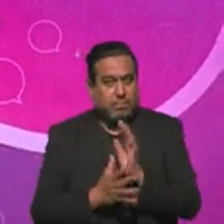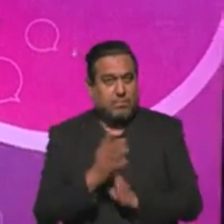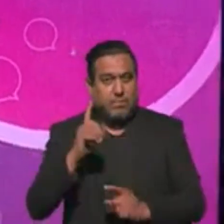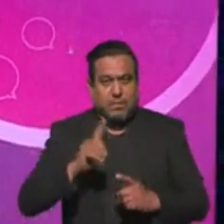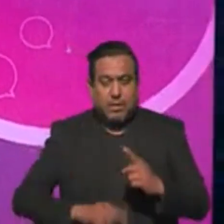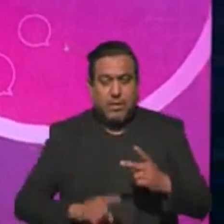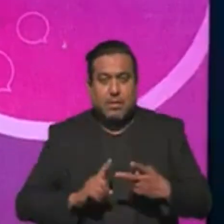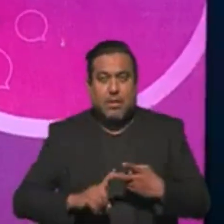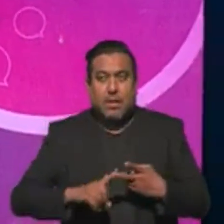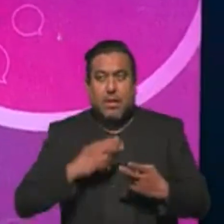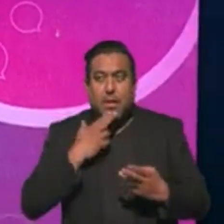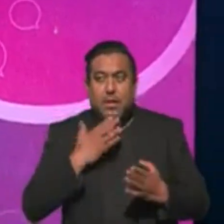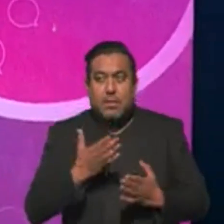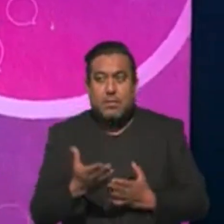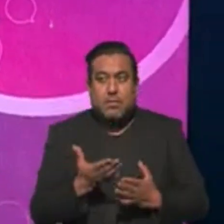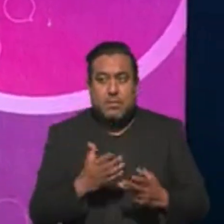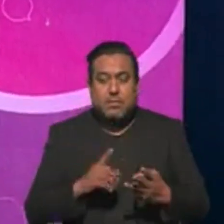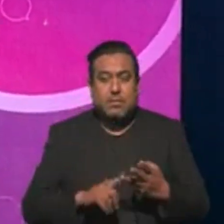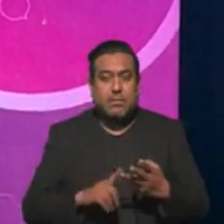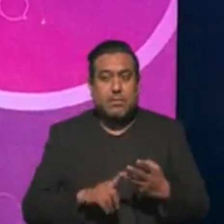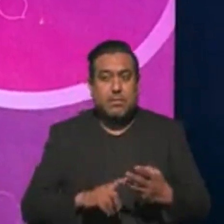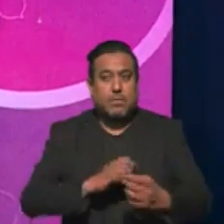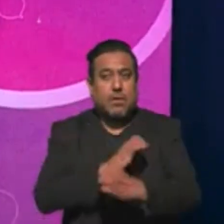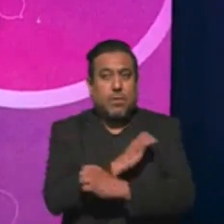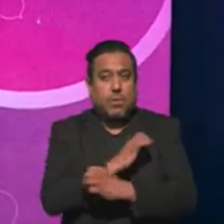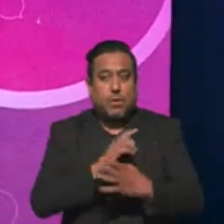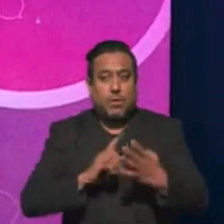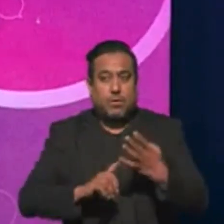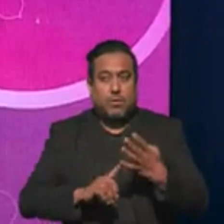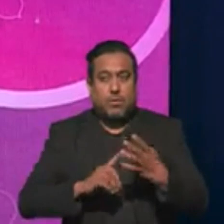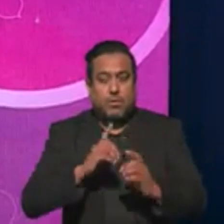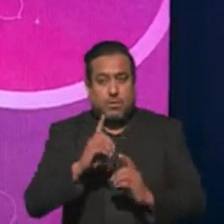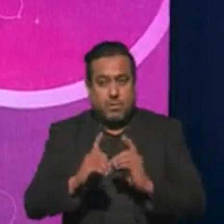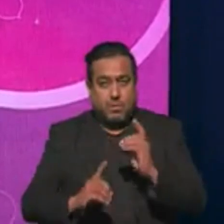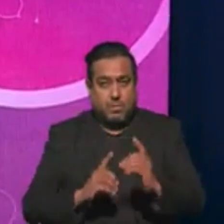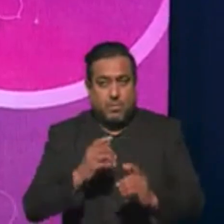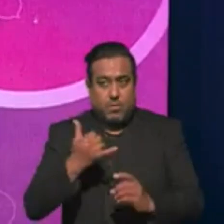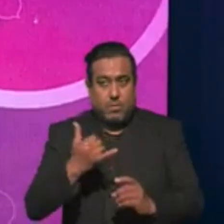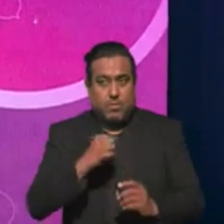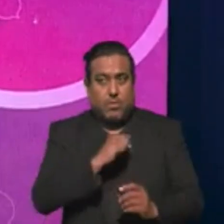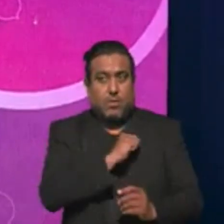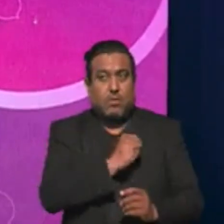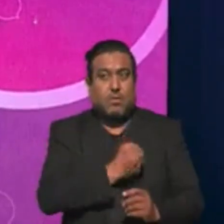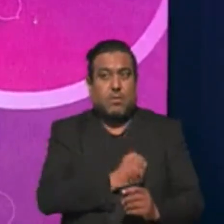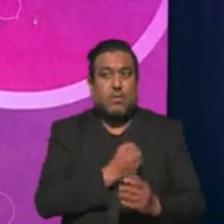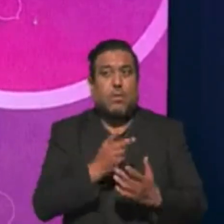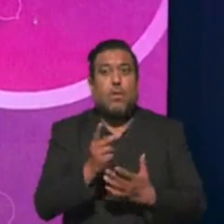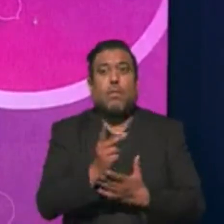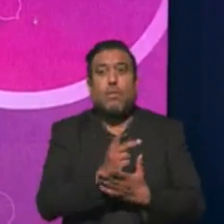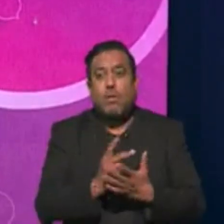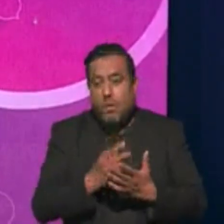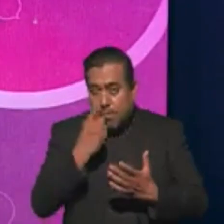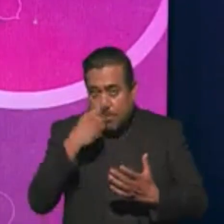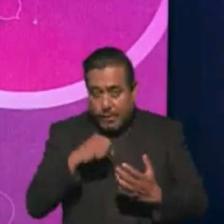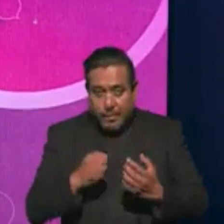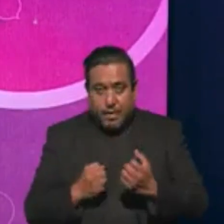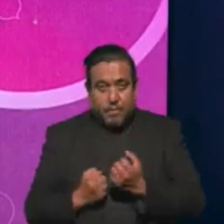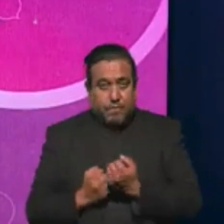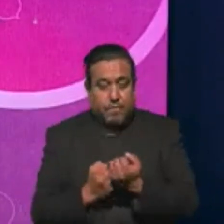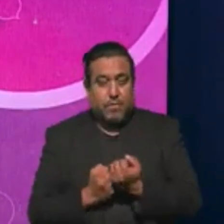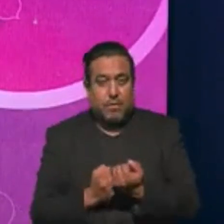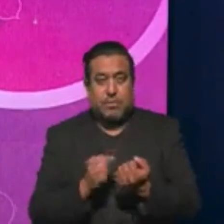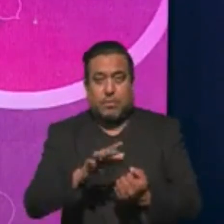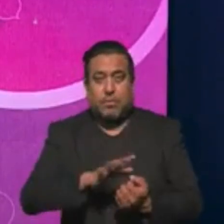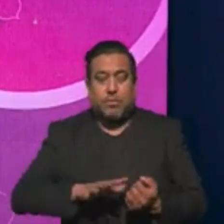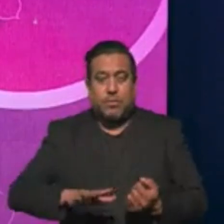servicios educación deportes salud programas de fortalecimiento para la seguridad de los